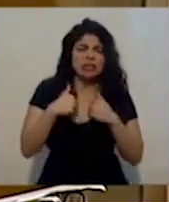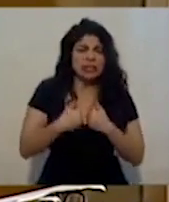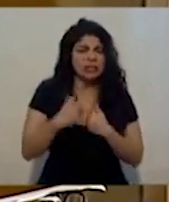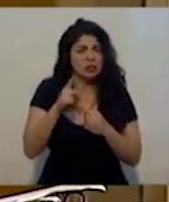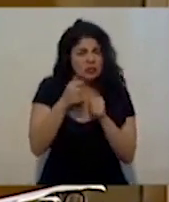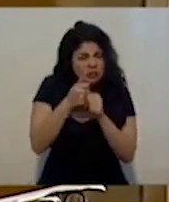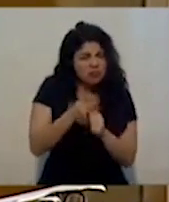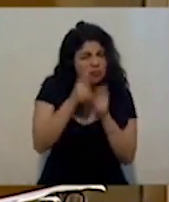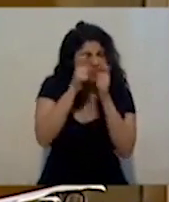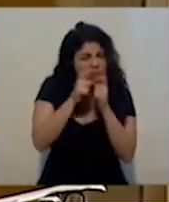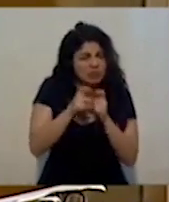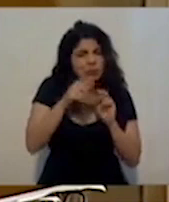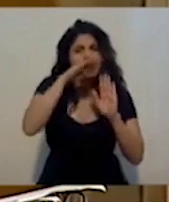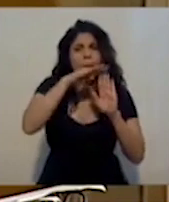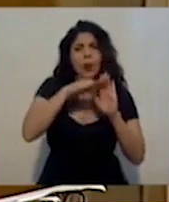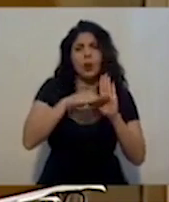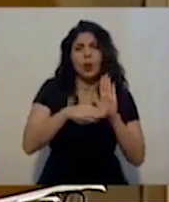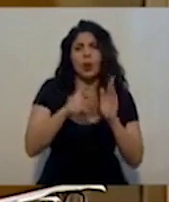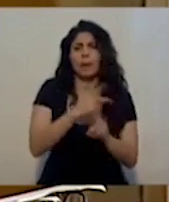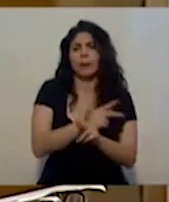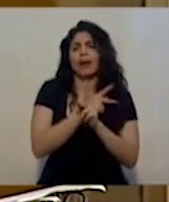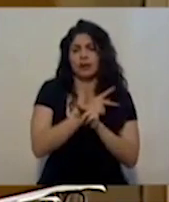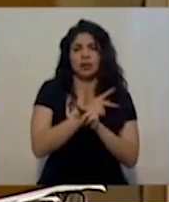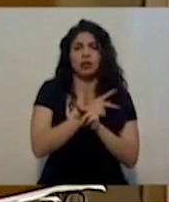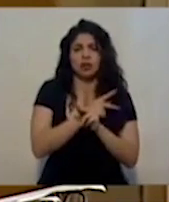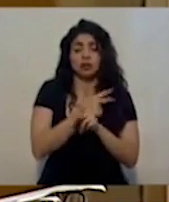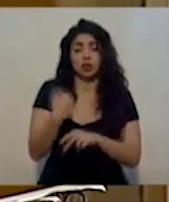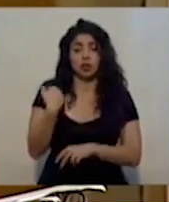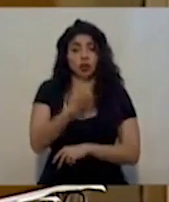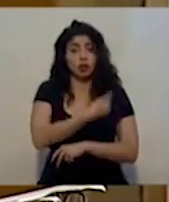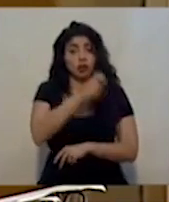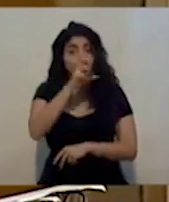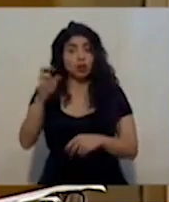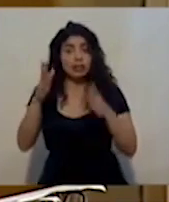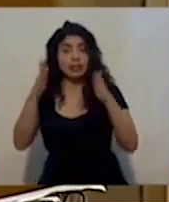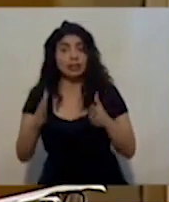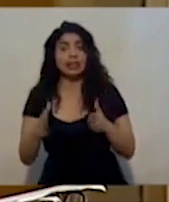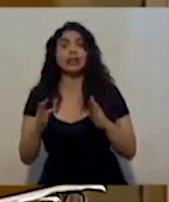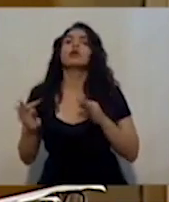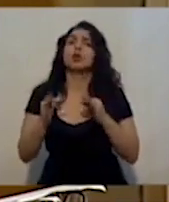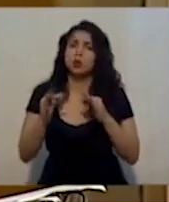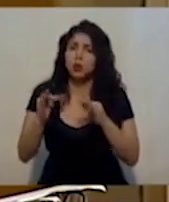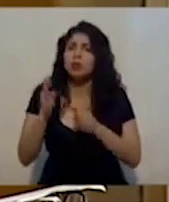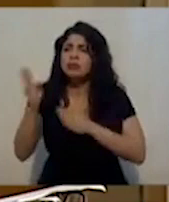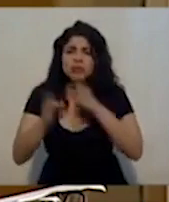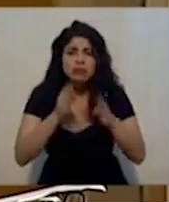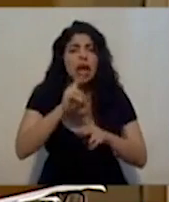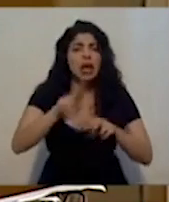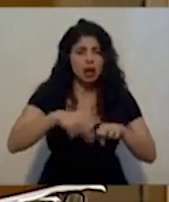los protocolos de prevención y una vez más a nosotros los costarricenses hagamos turismo nacional con